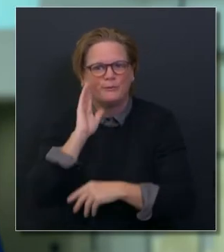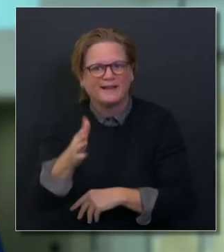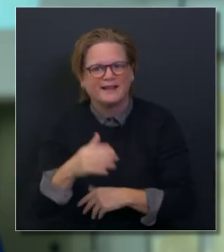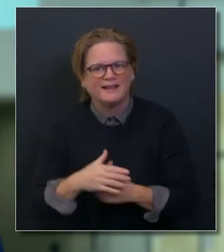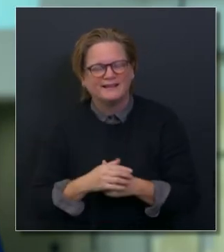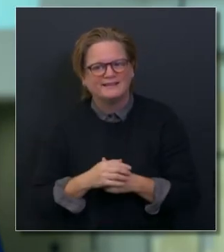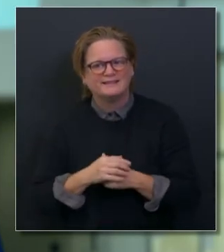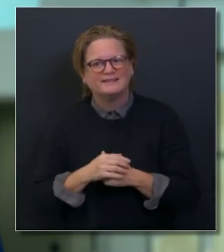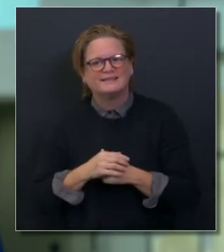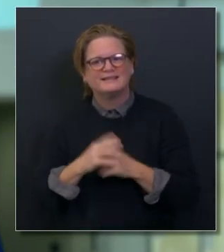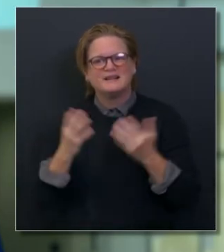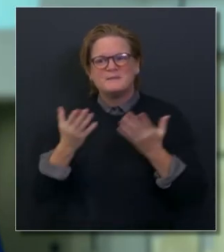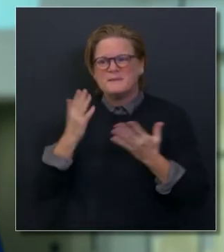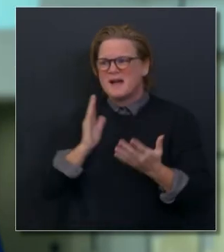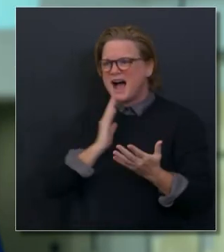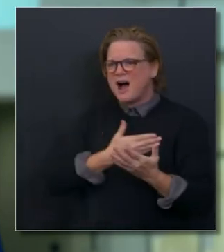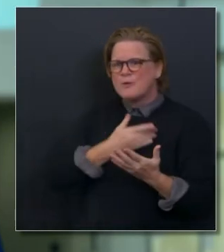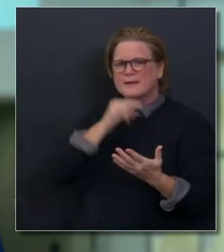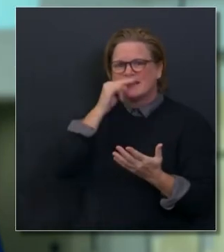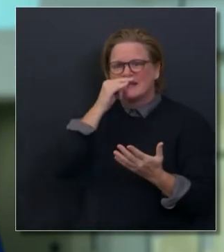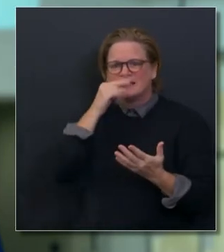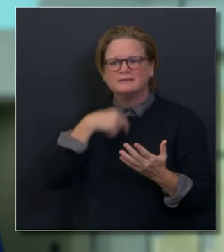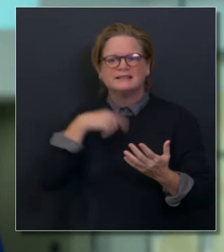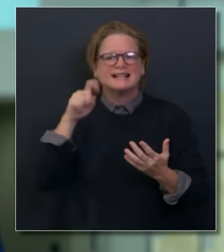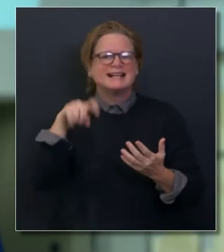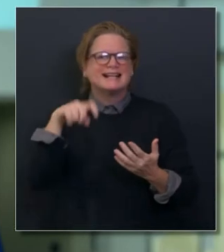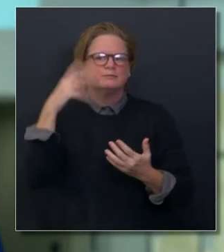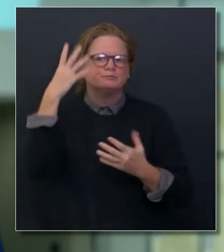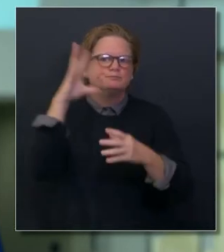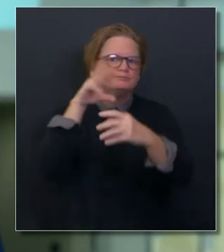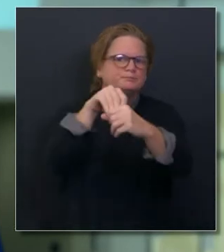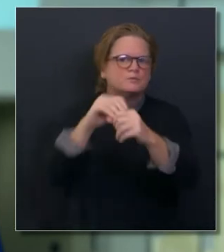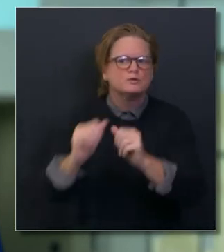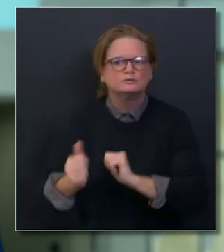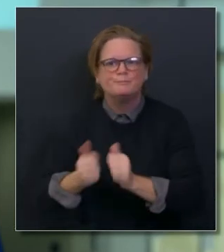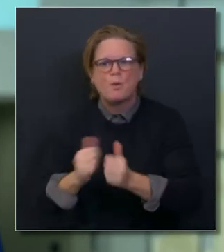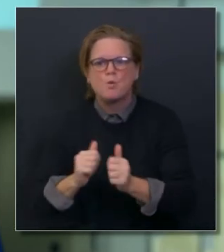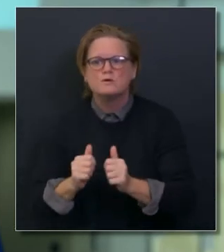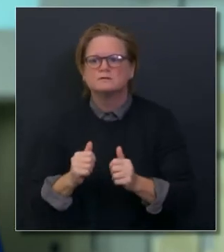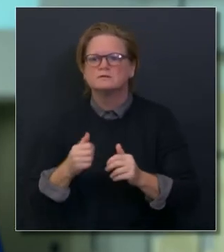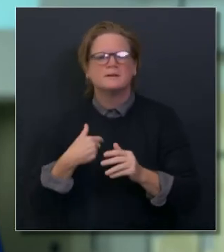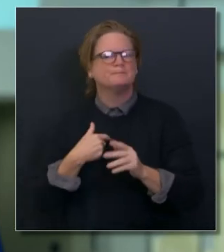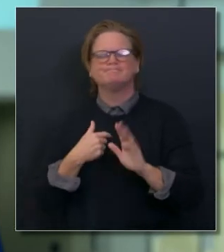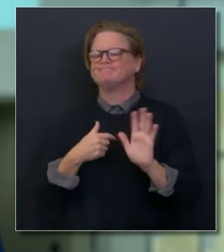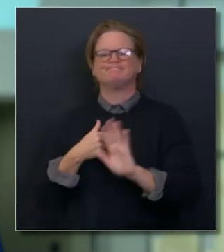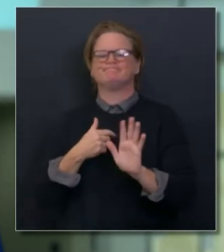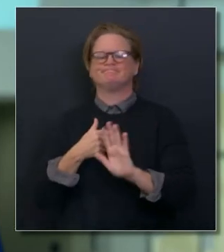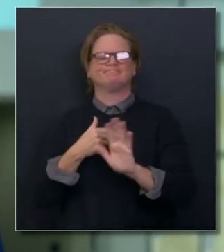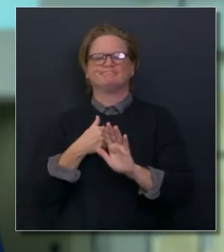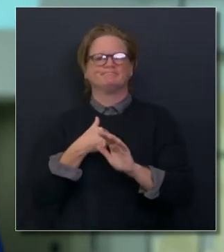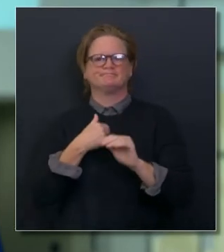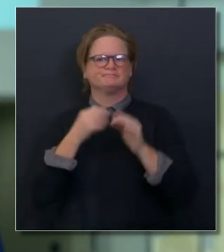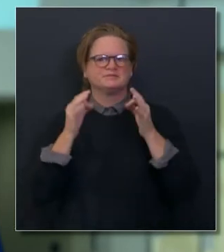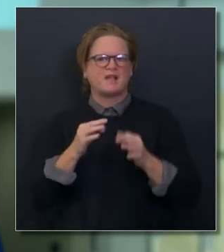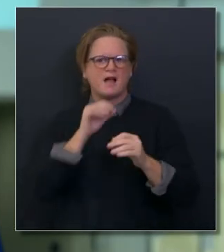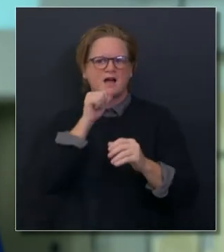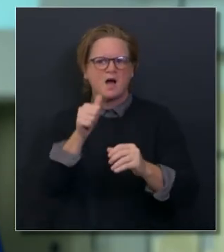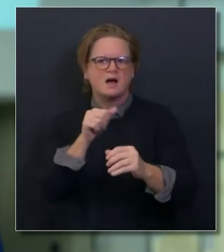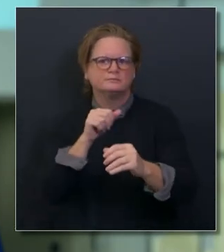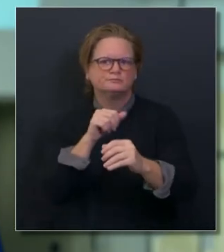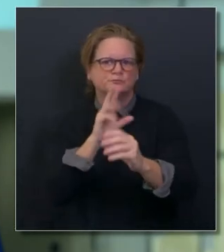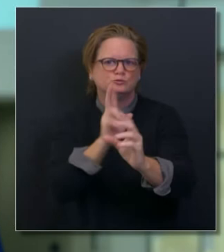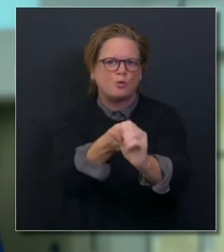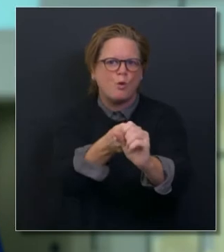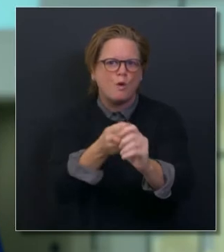quizás ciertos ejercicios de acondicionamiento afuera. Los equipos de deportes toman esa decisión y quedarse en casa